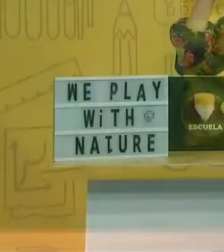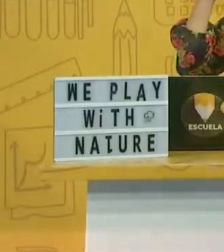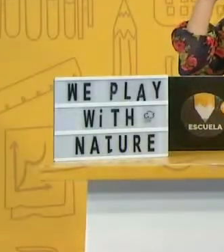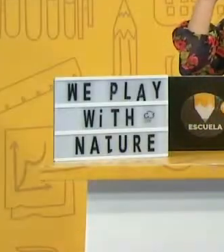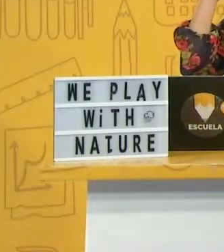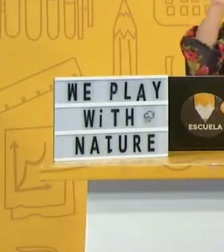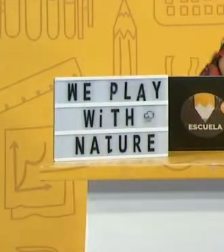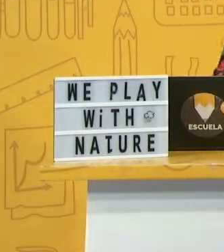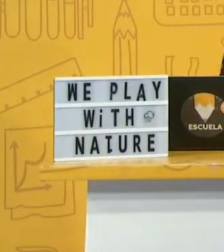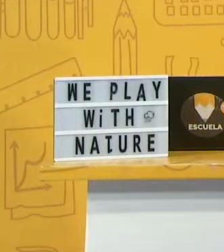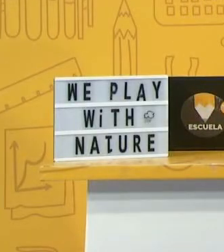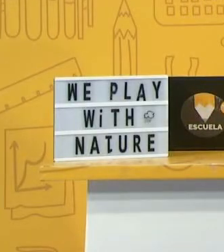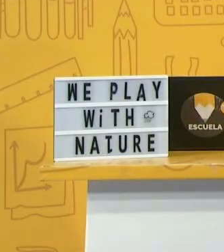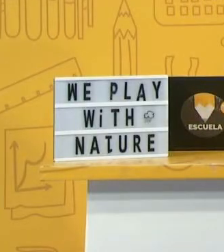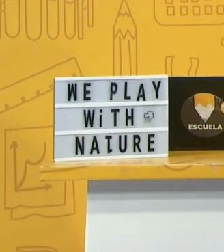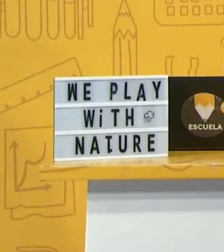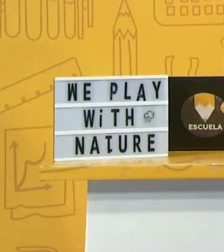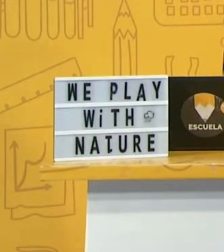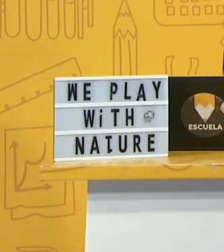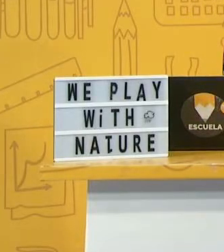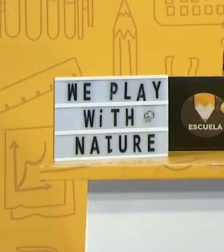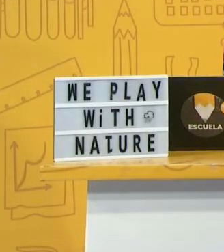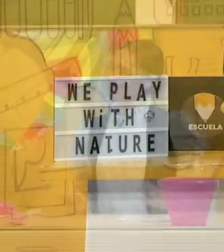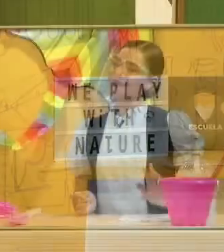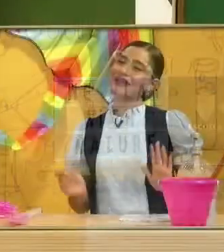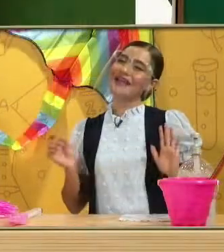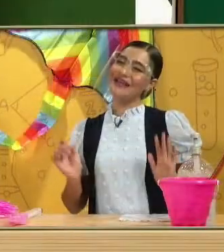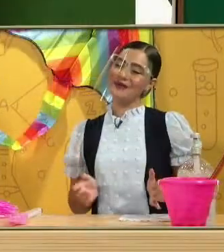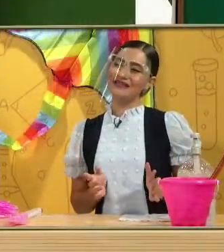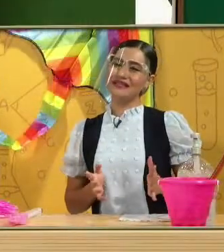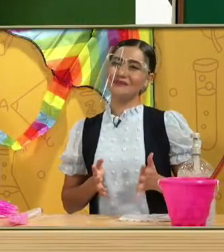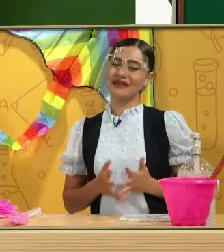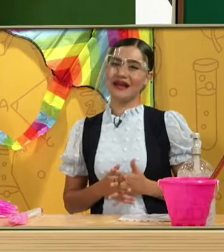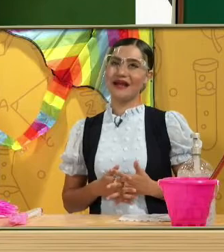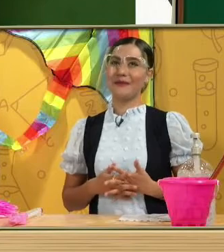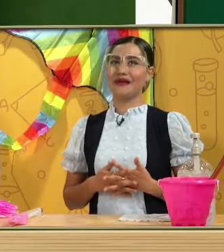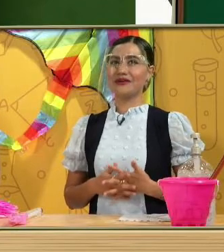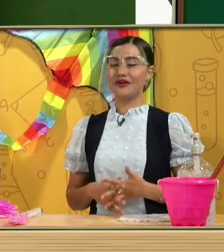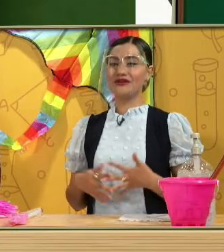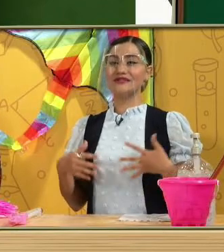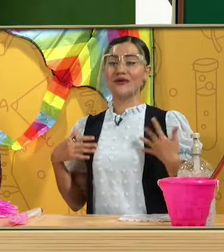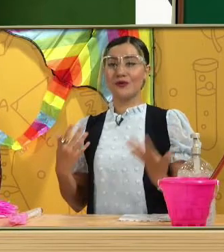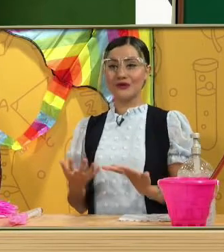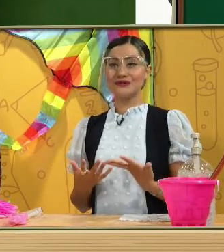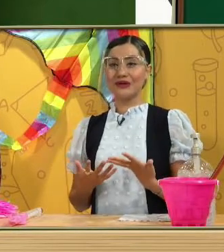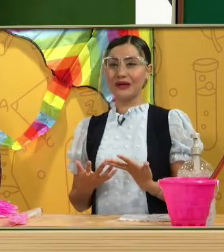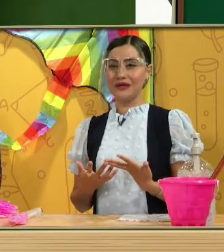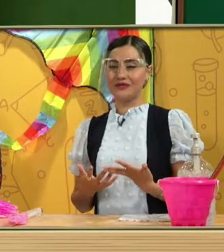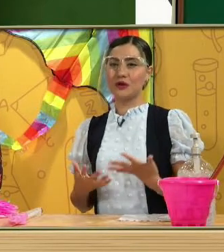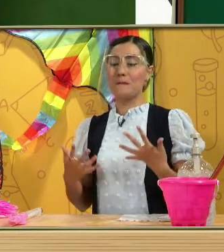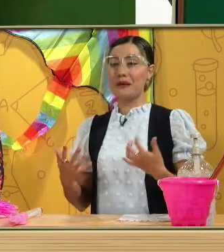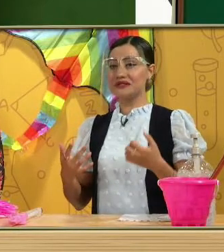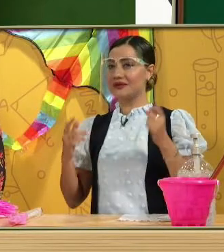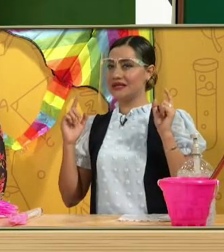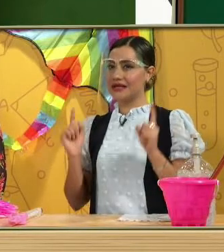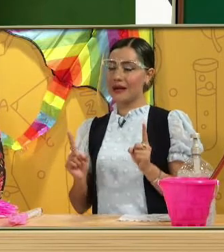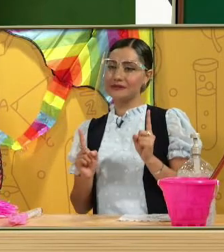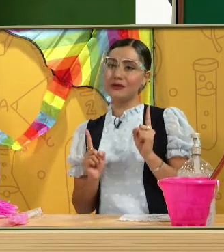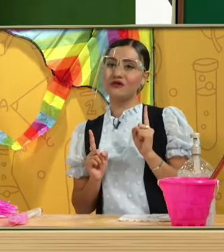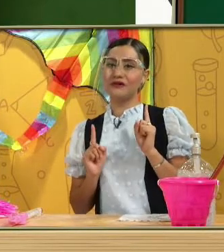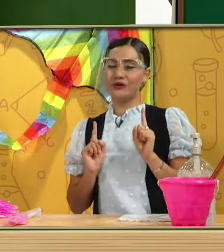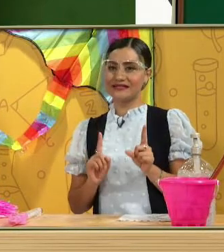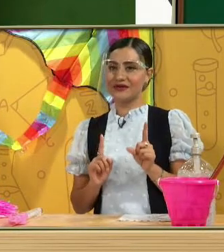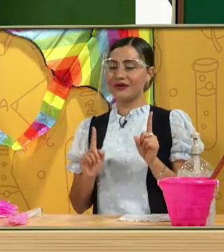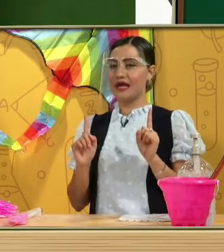We play with the wind. Excelente. ¿En lengua de señas, maestra, cómo le diríamos? En lengua de señas mexicana, para referirnos a juegos con el viento, vamos a utilizar la